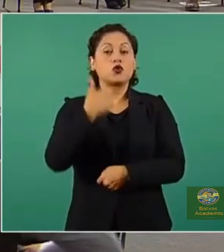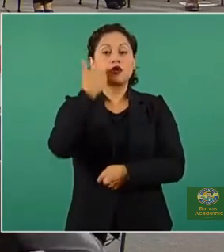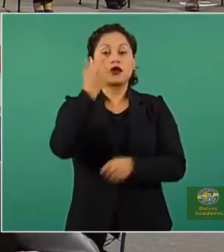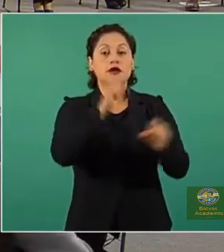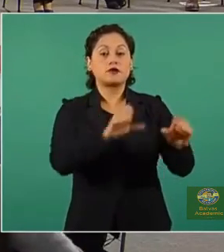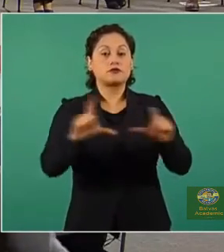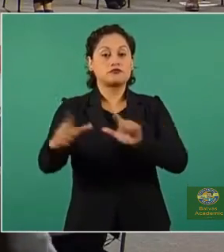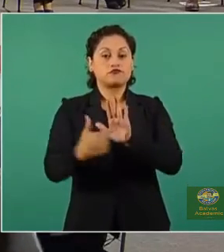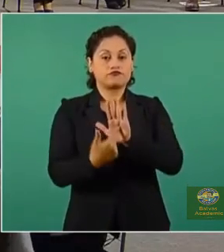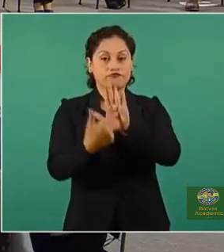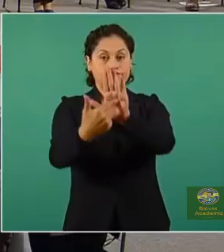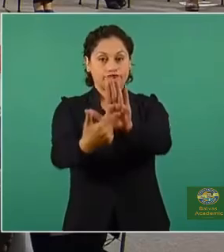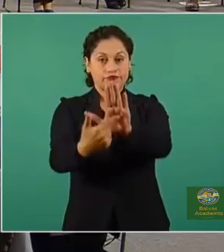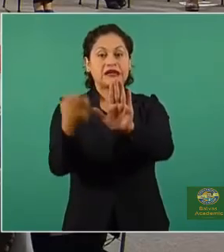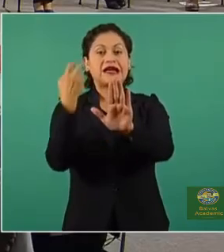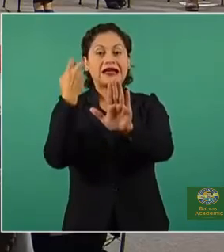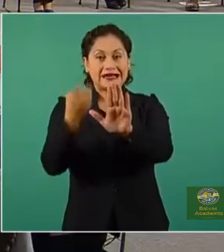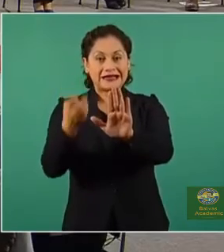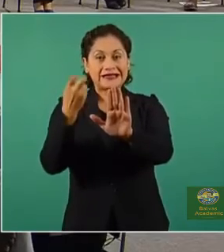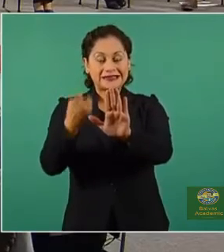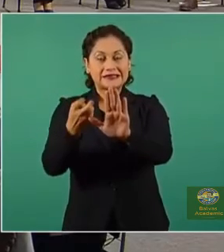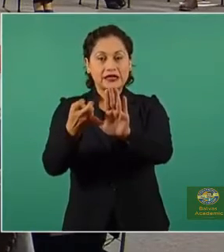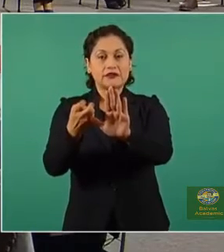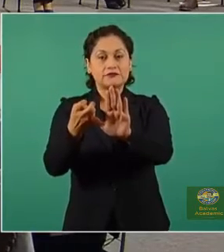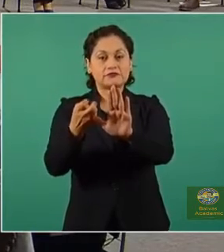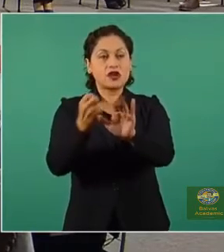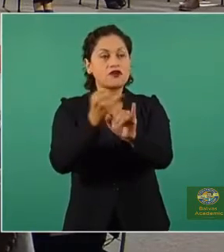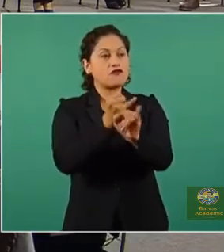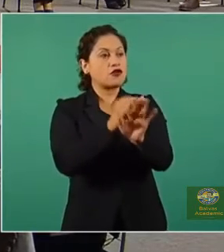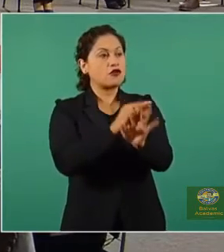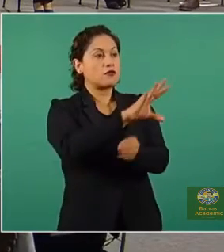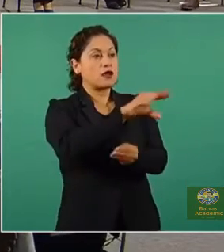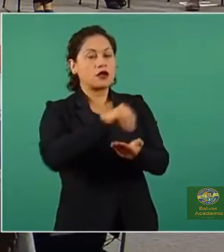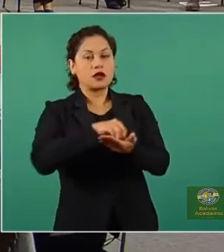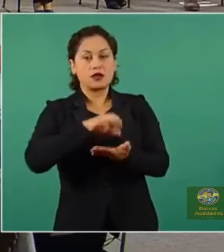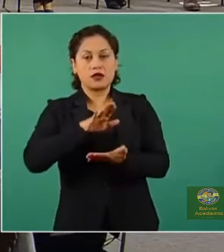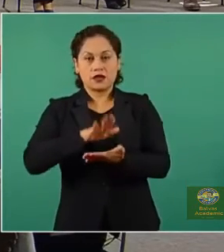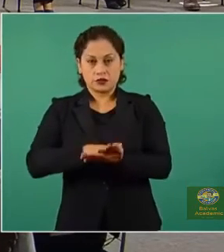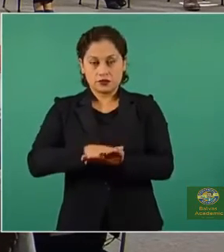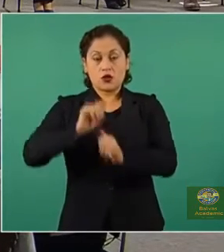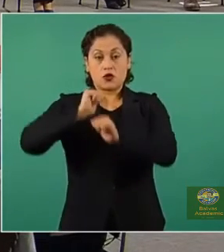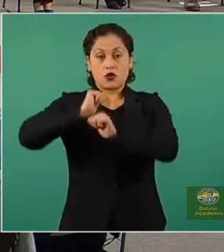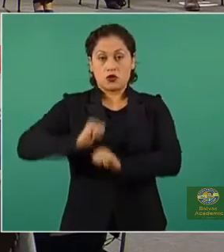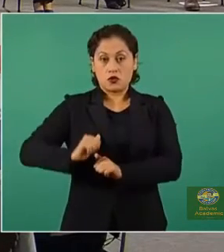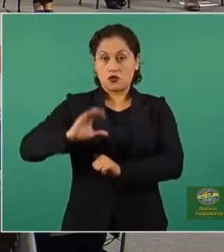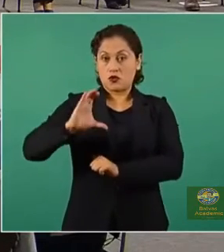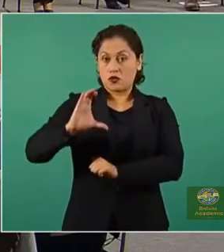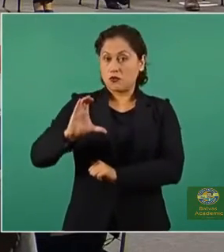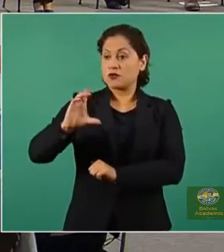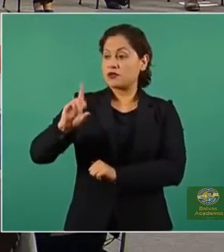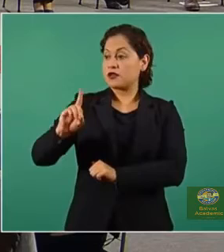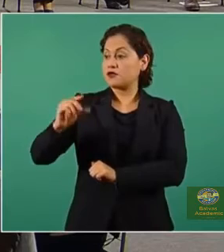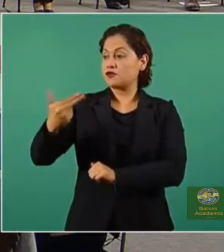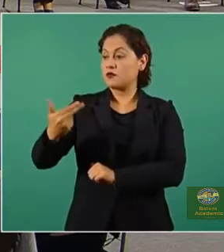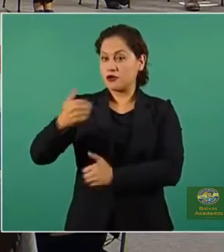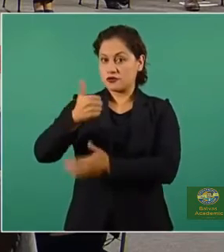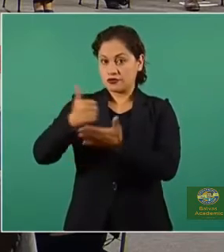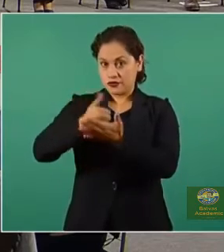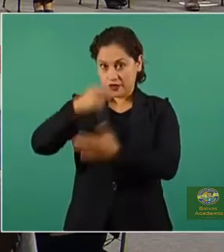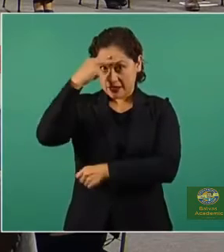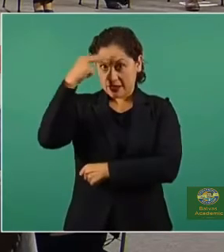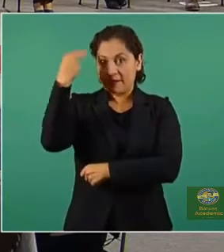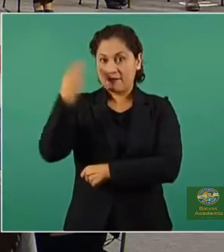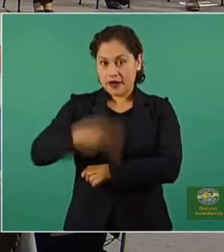resultados de una consulta que realizó la Comisión de Derechos Humanos de la Ciudad de México a